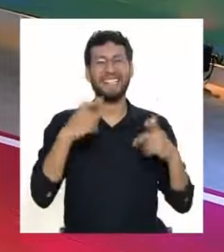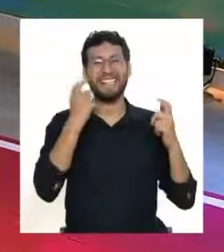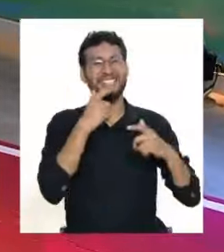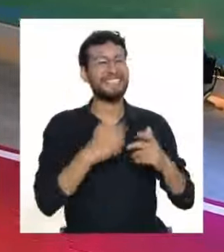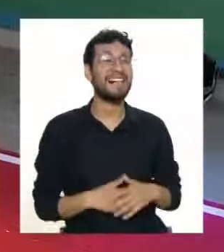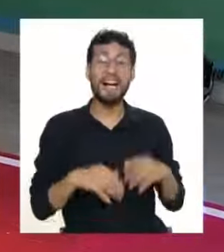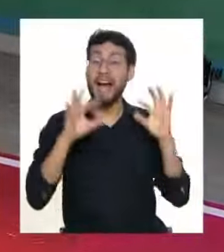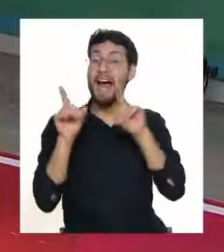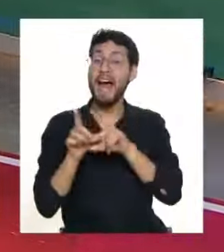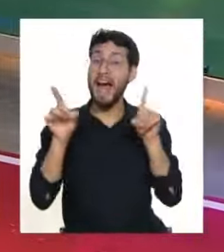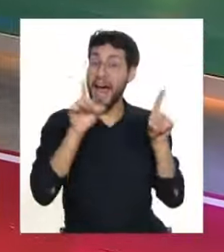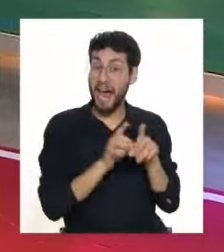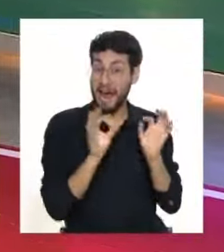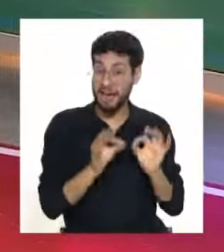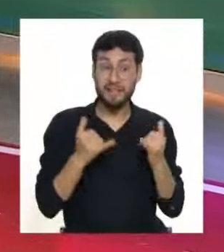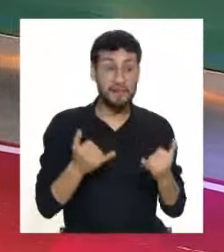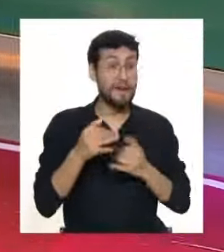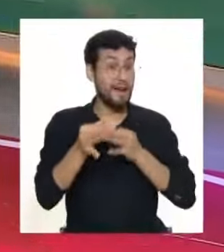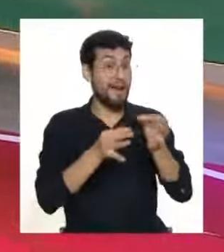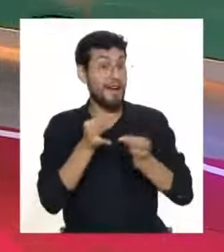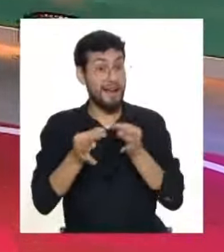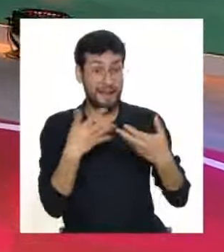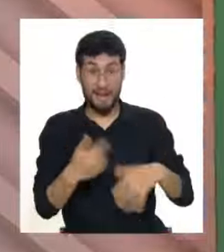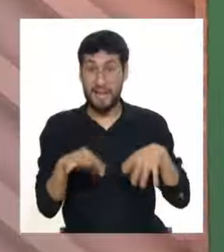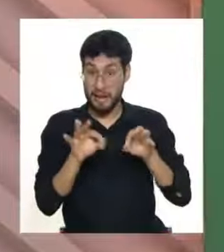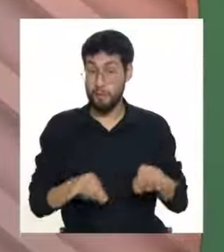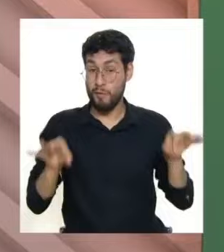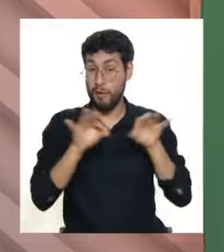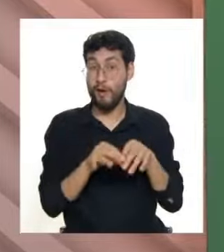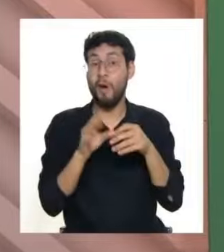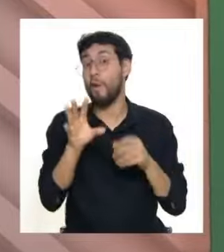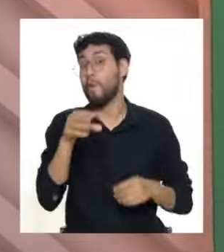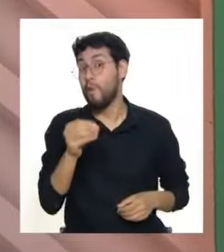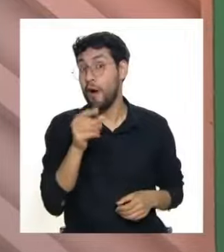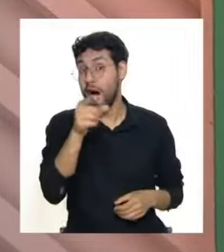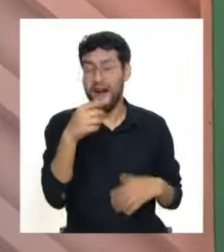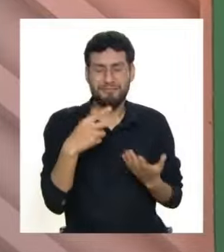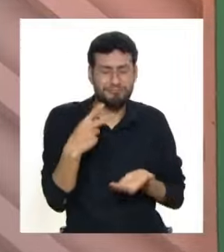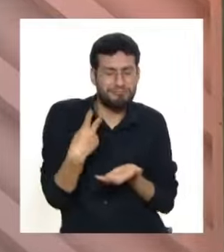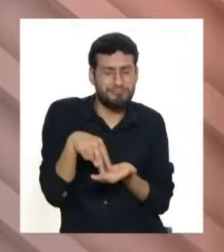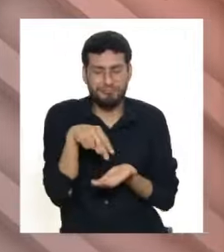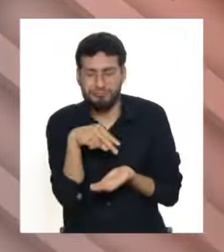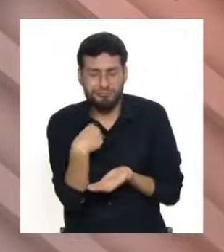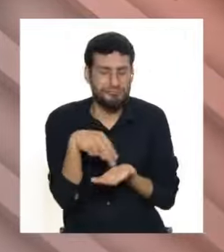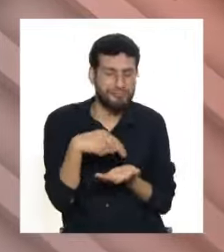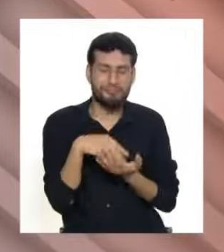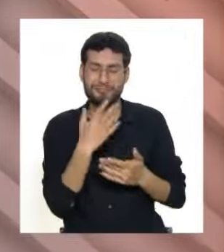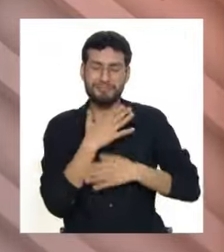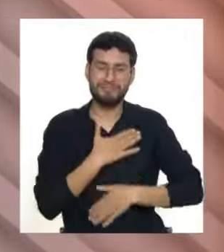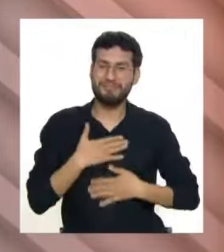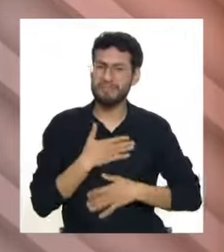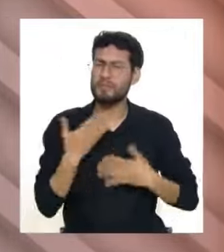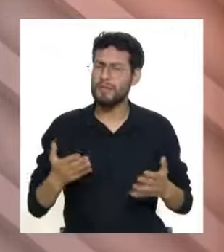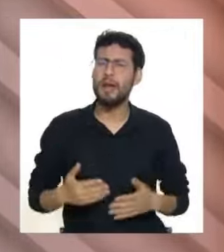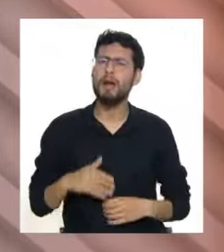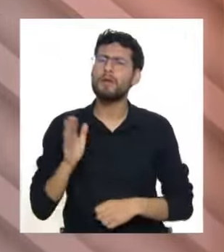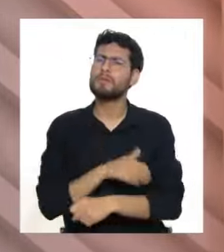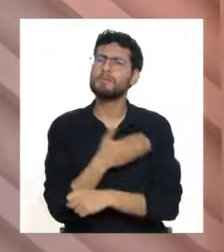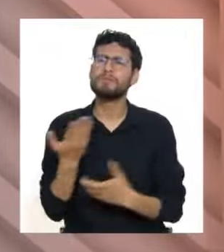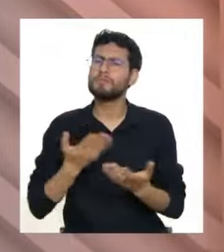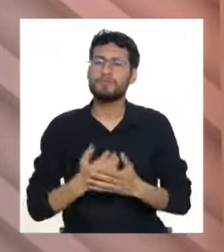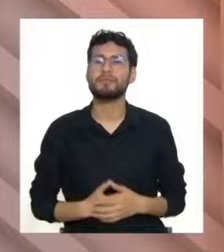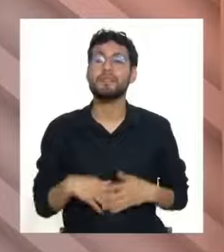y además también te quiero contar algo sumamente importante, porque obviamente que tenemos que bailar, que tenemos que disfrutar de la música de